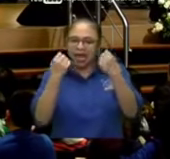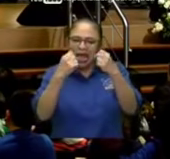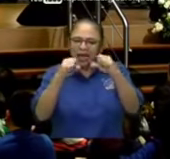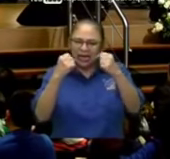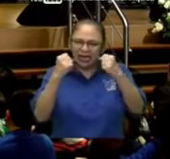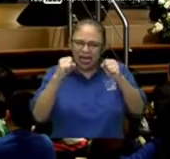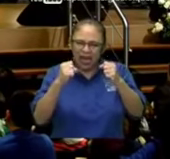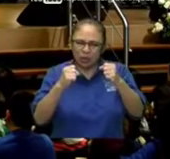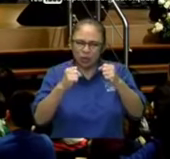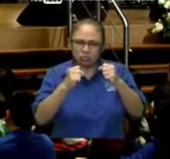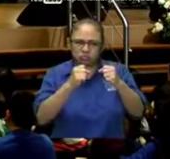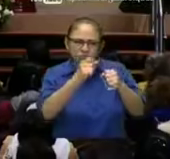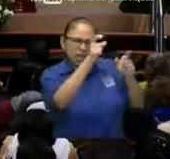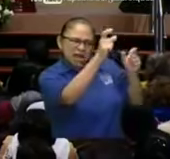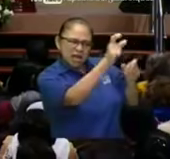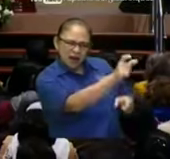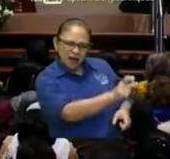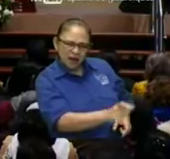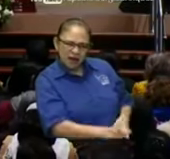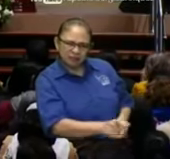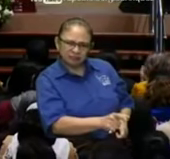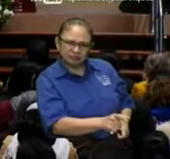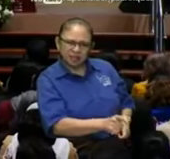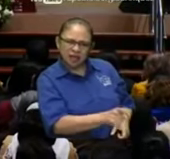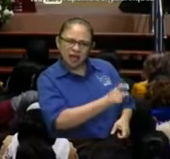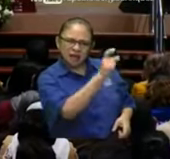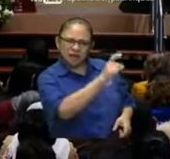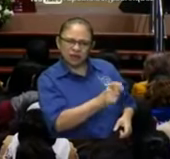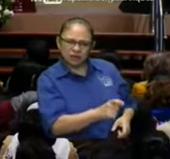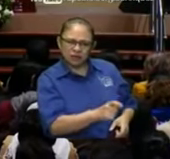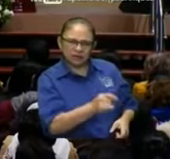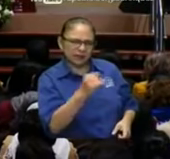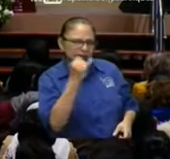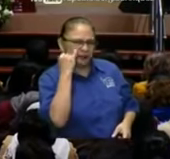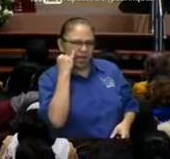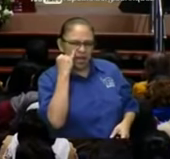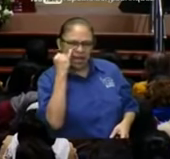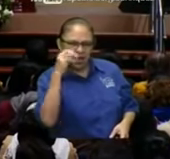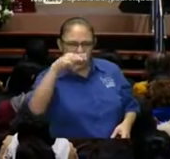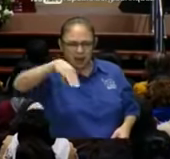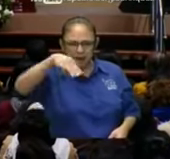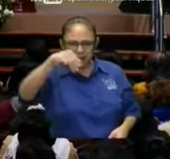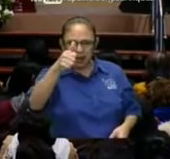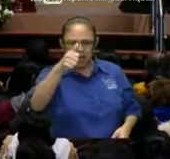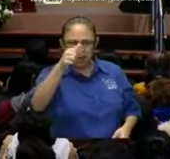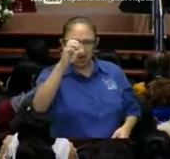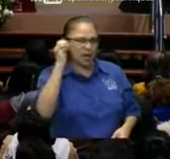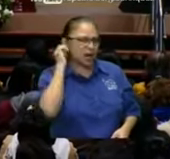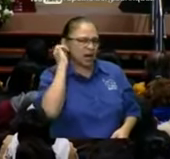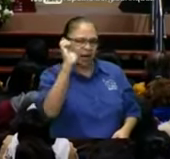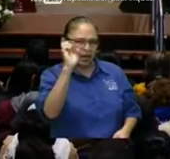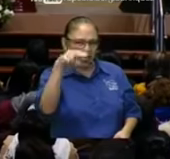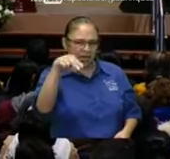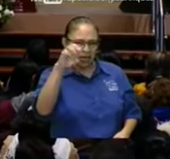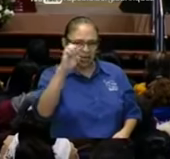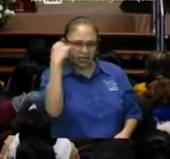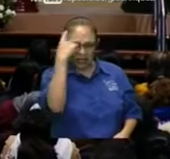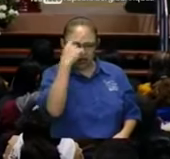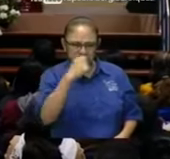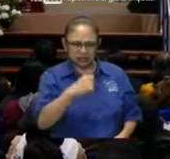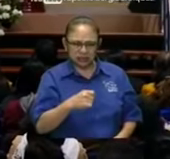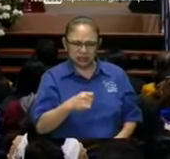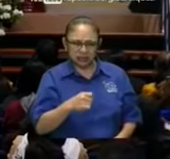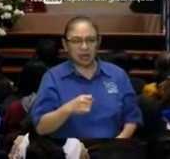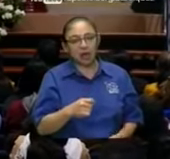más que su forma de ser se diseminó por muchas culturas fue